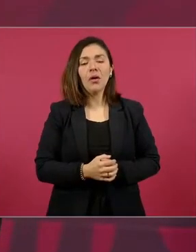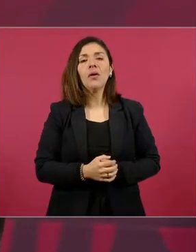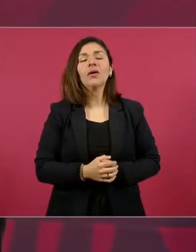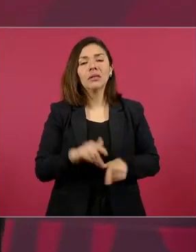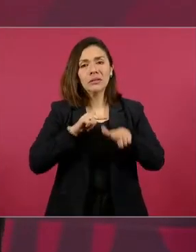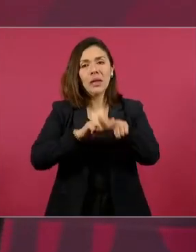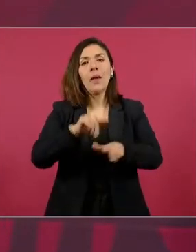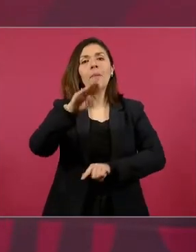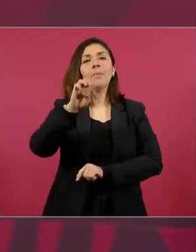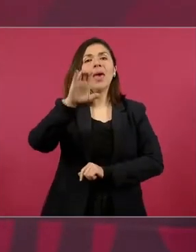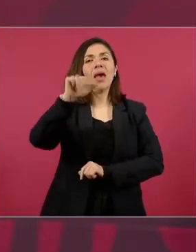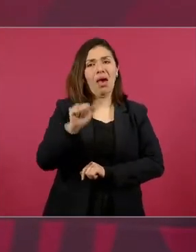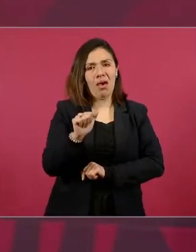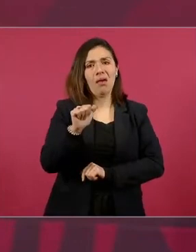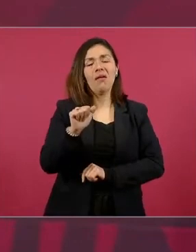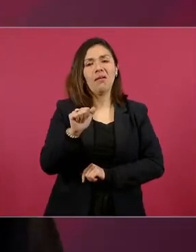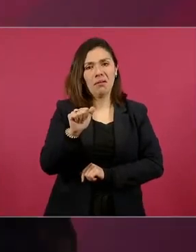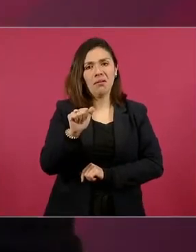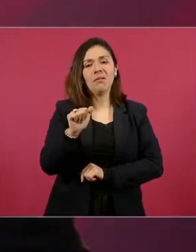becas